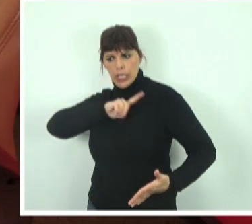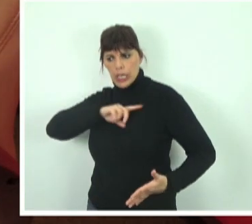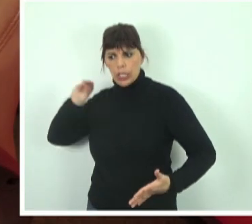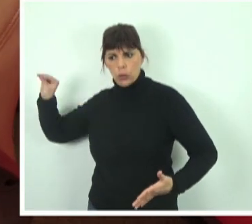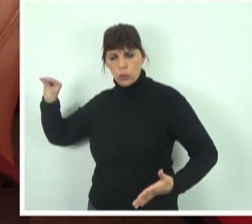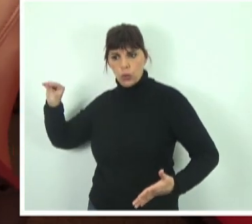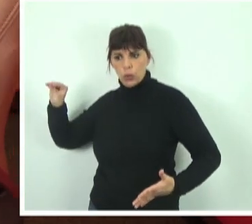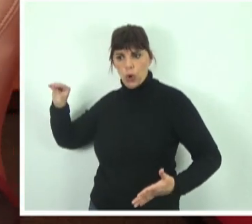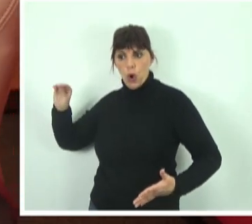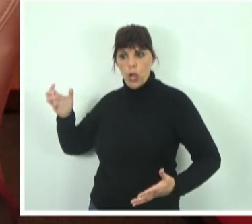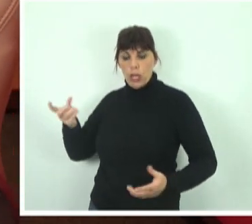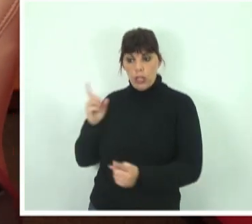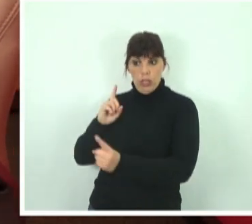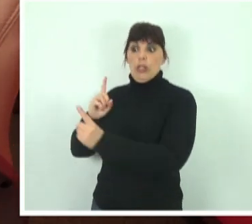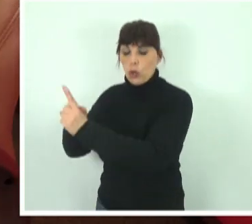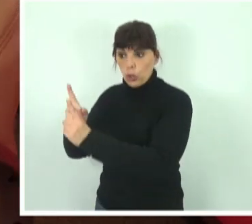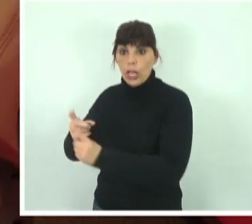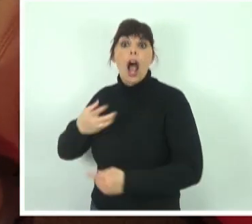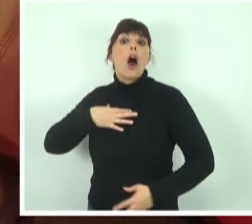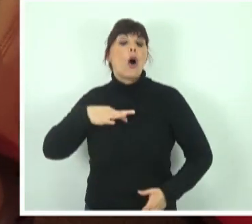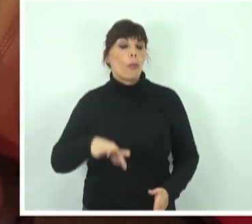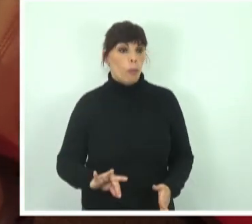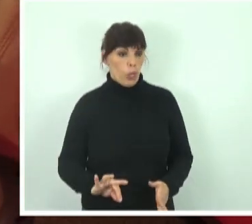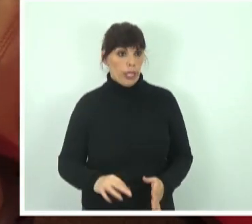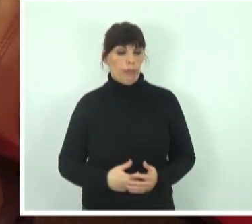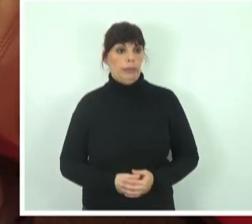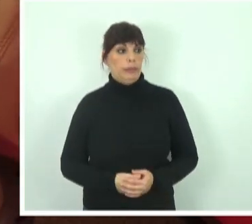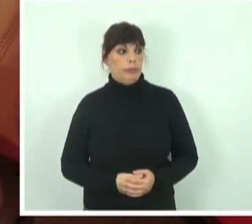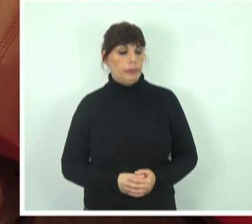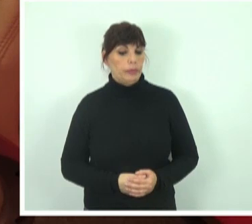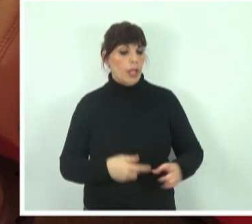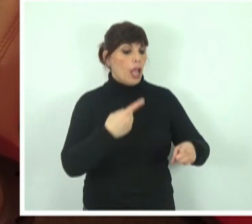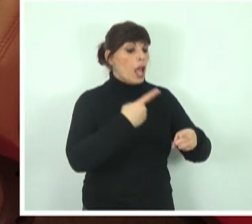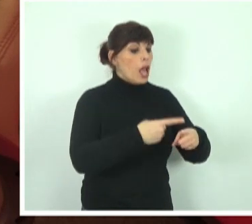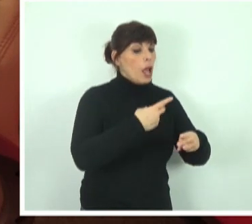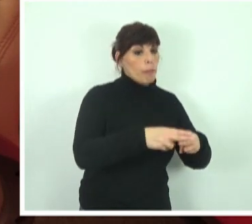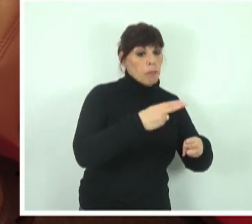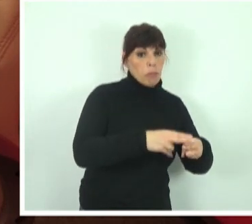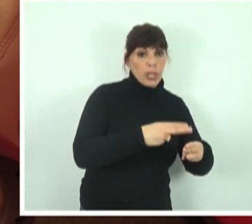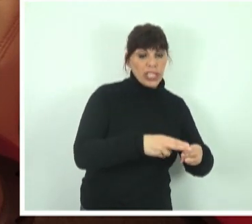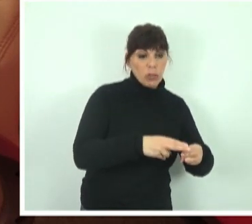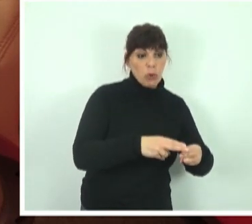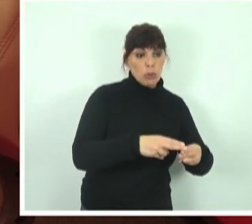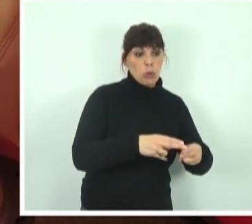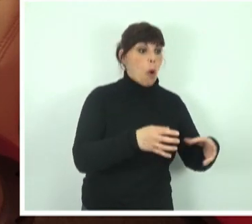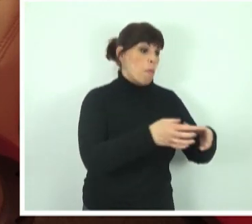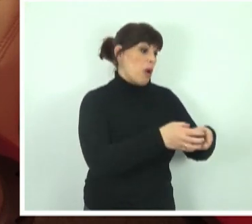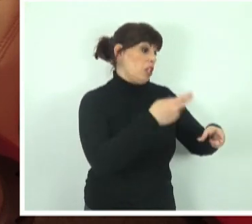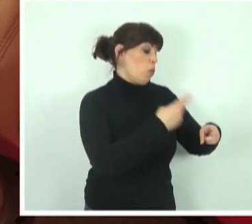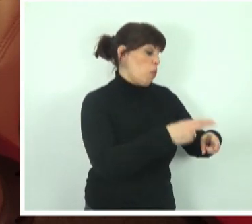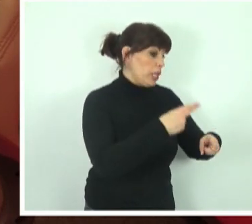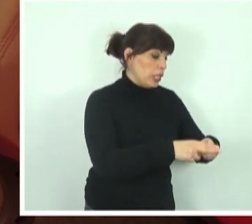político puede tener las buenas intenciones que tengan en su corazón. Ningún partido